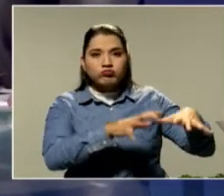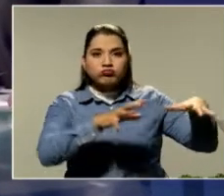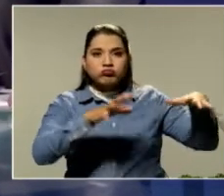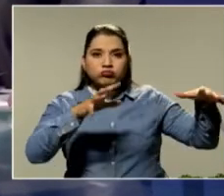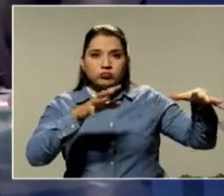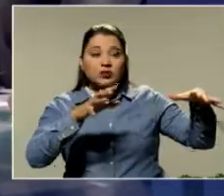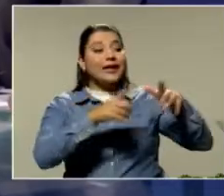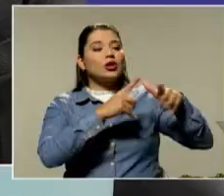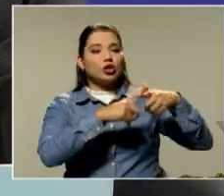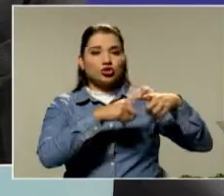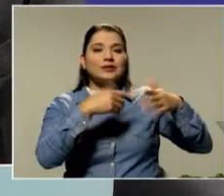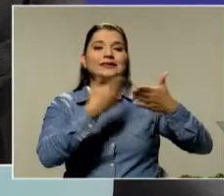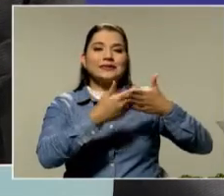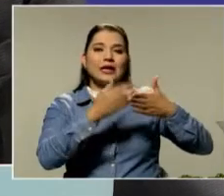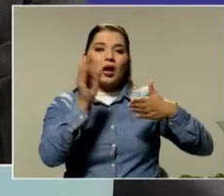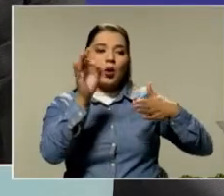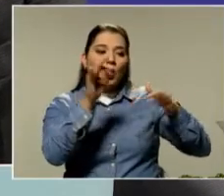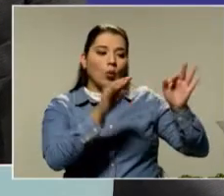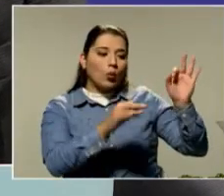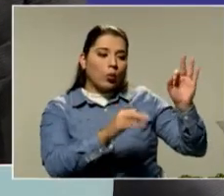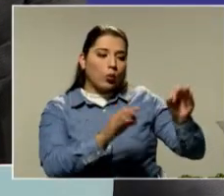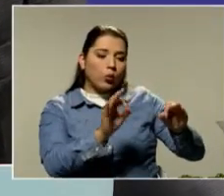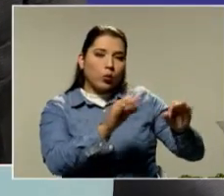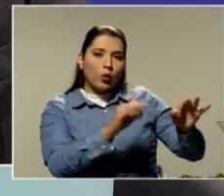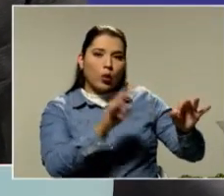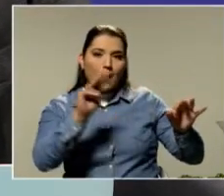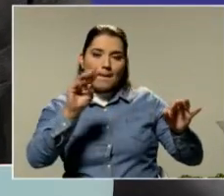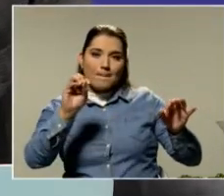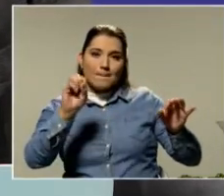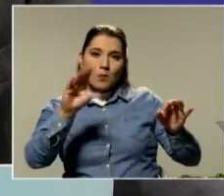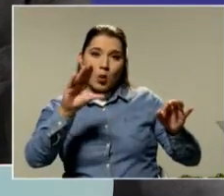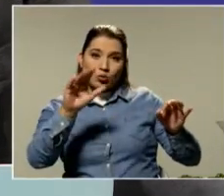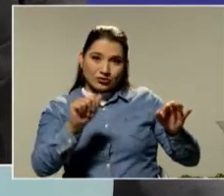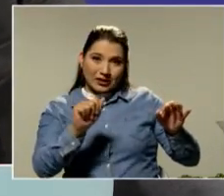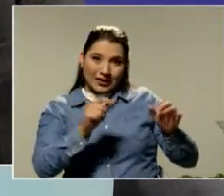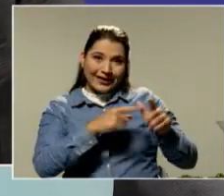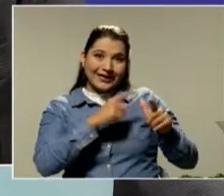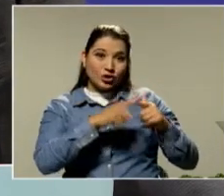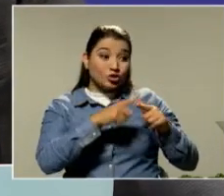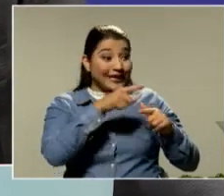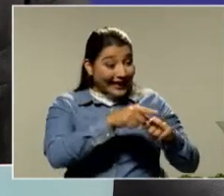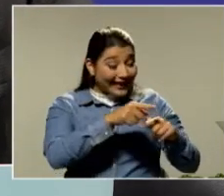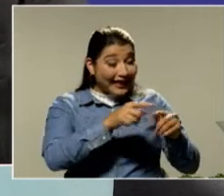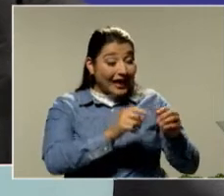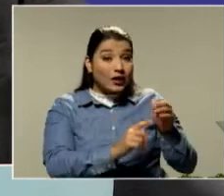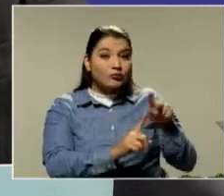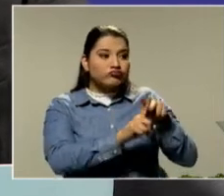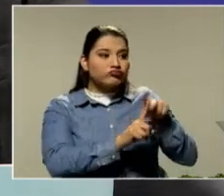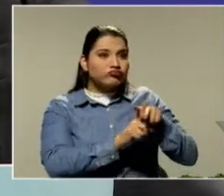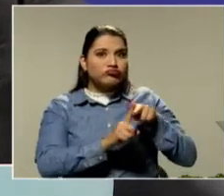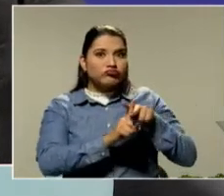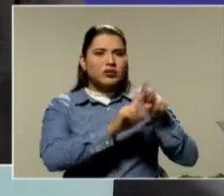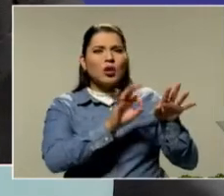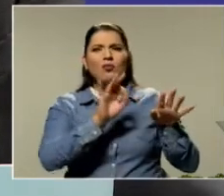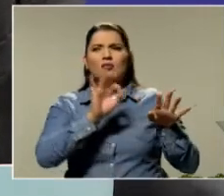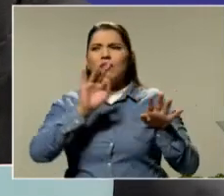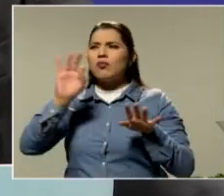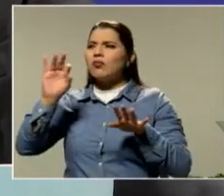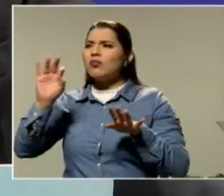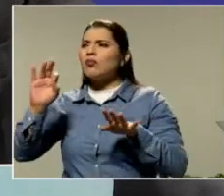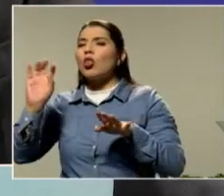huevos, se forma la larva, la pupa, y de ahí sale un nuevo adulto que va a picar el ganado. Entonces era un problema de conflictividad